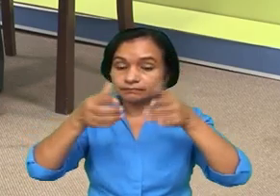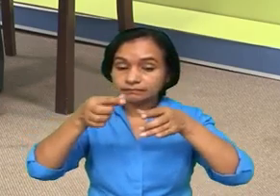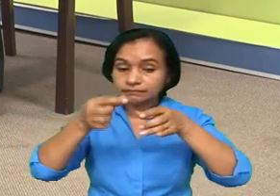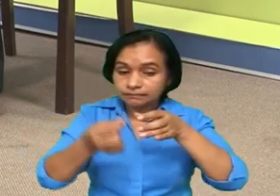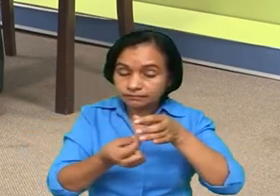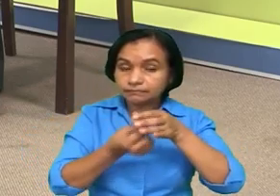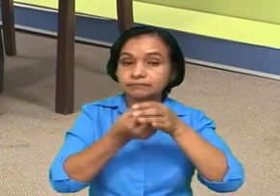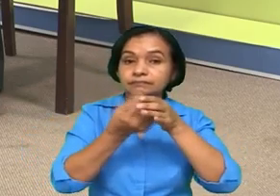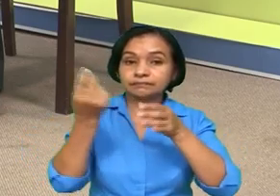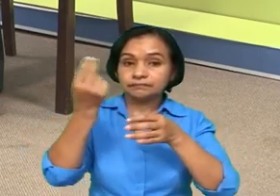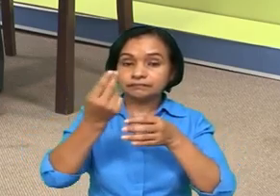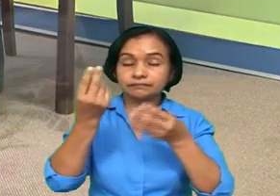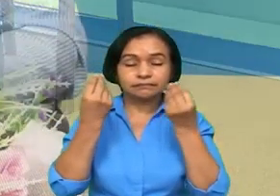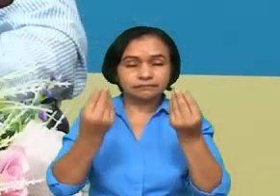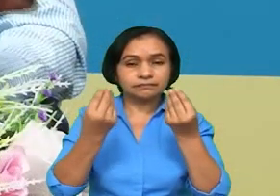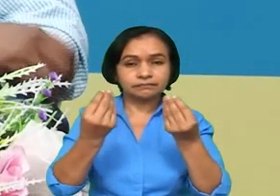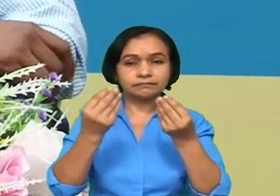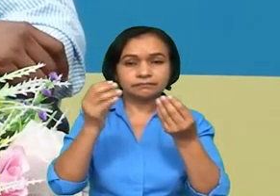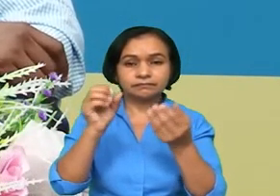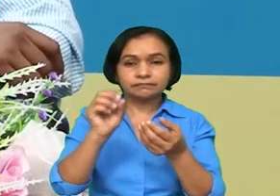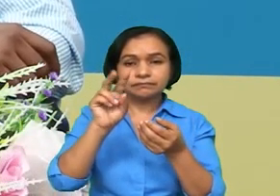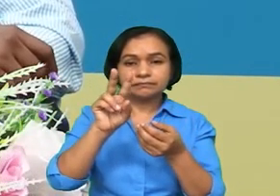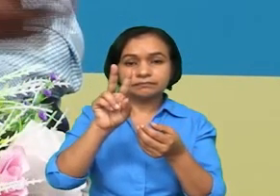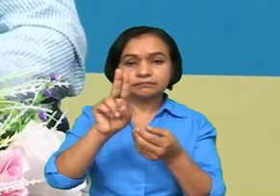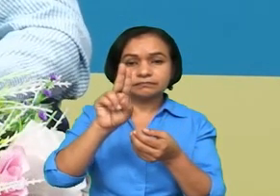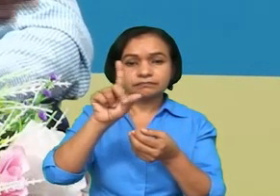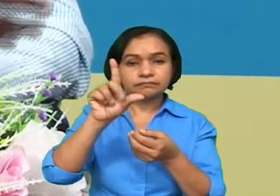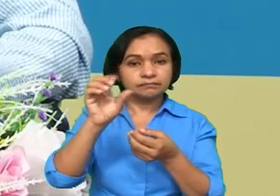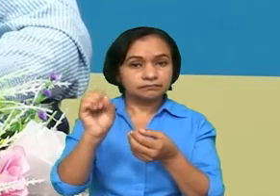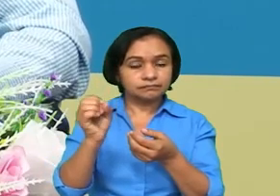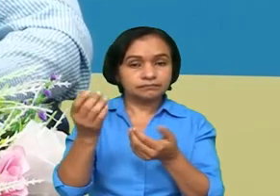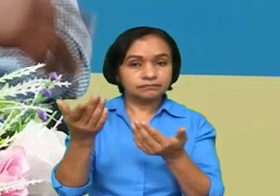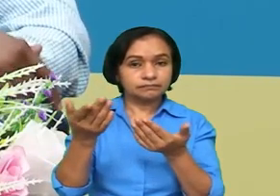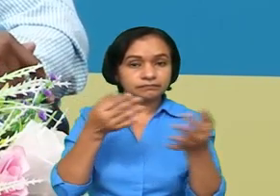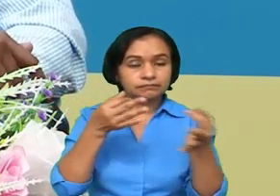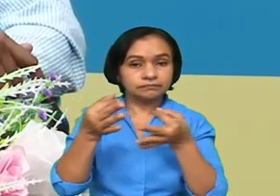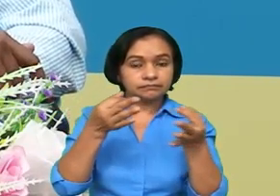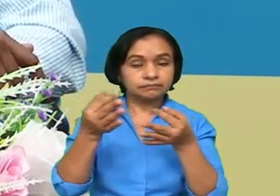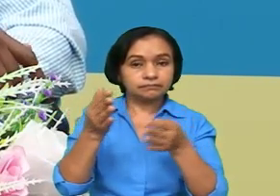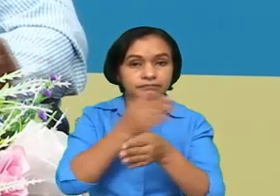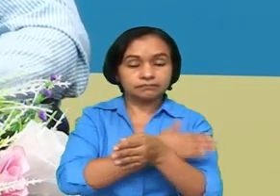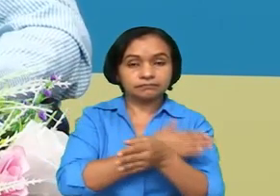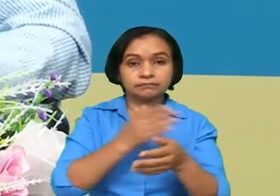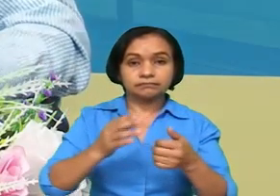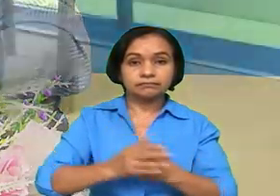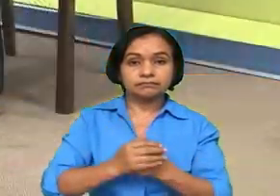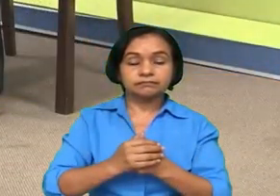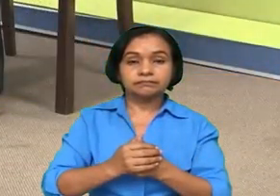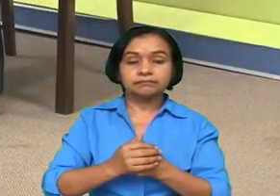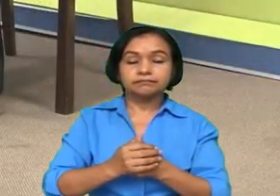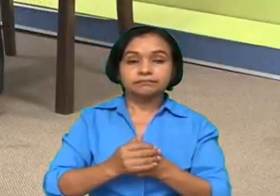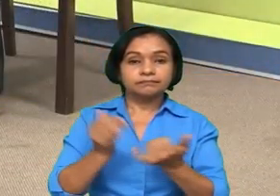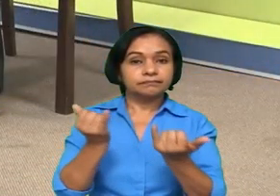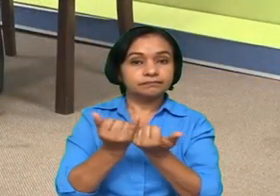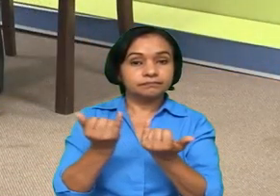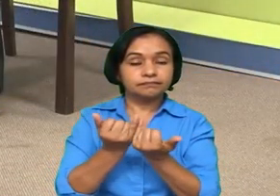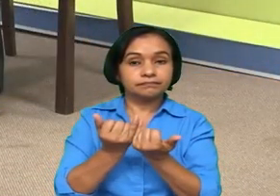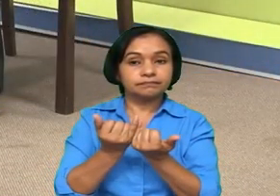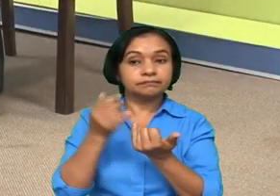mujeres lo usan cualquier infección, pero eso no es recomendable, lo acaba de decir usted ahorita. Así es. Si hay